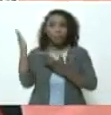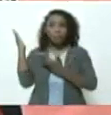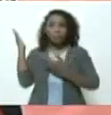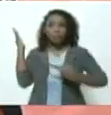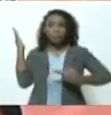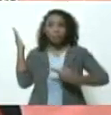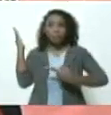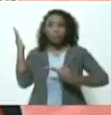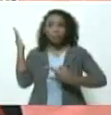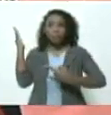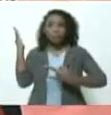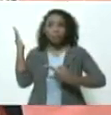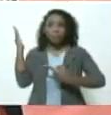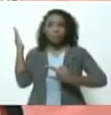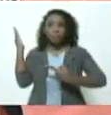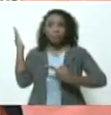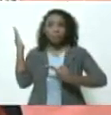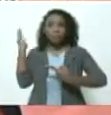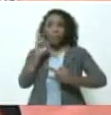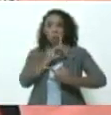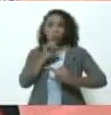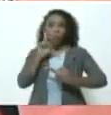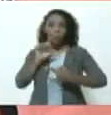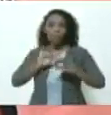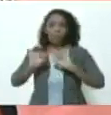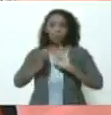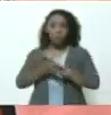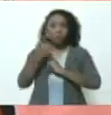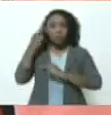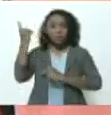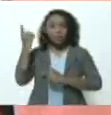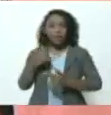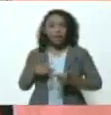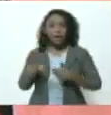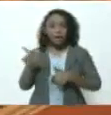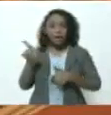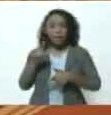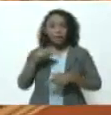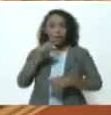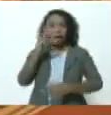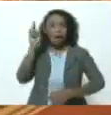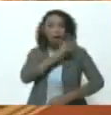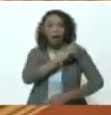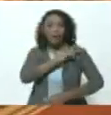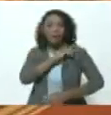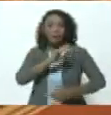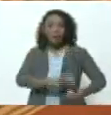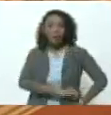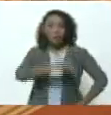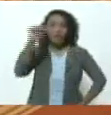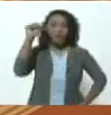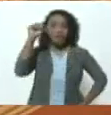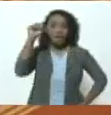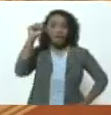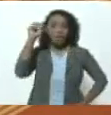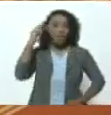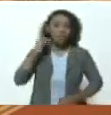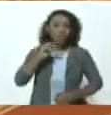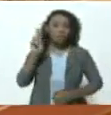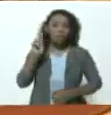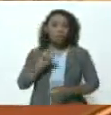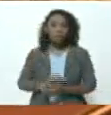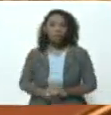bordo en Carabobo. Jefe de Estado Mayor General de los Ejércitos Libertadores Venezolanos.